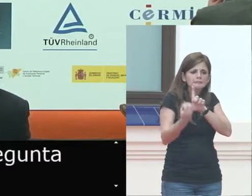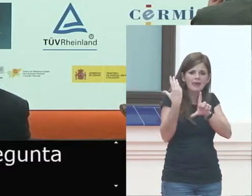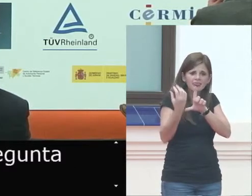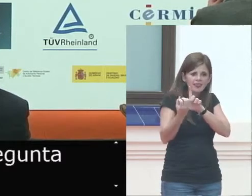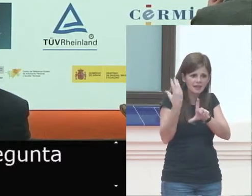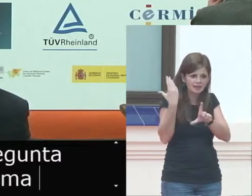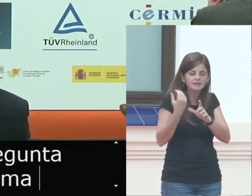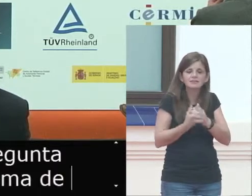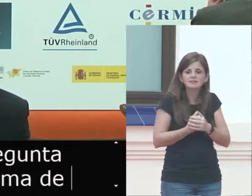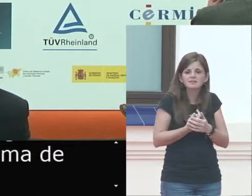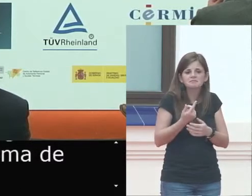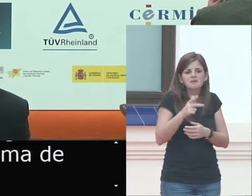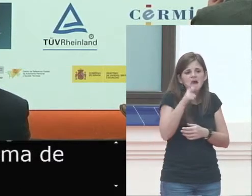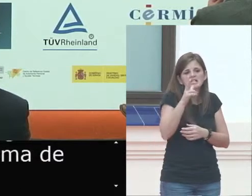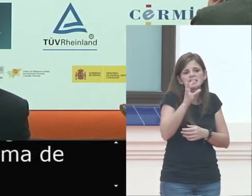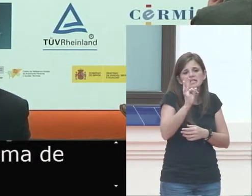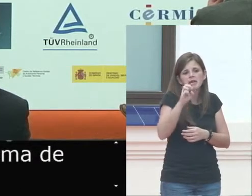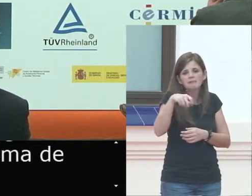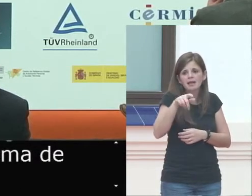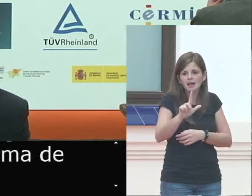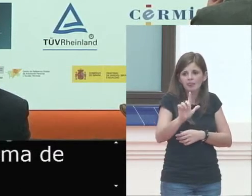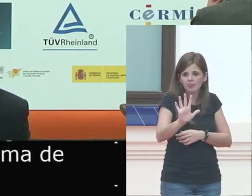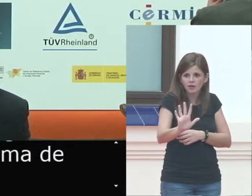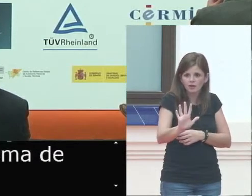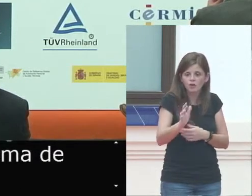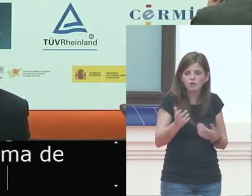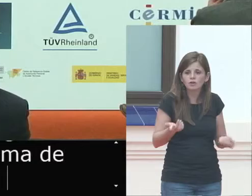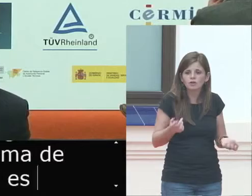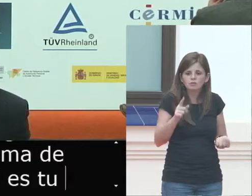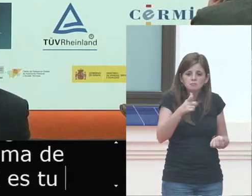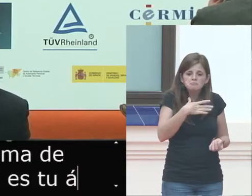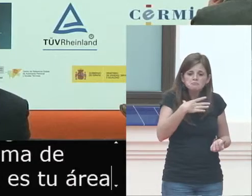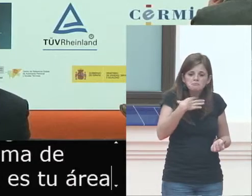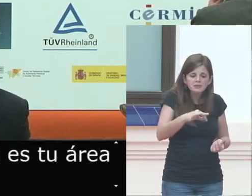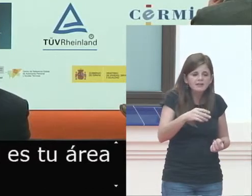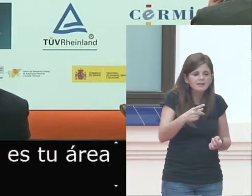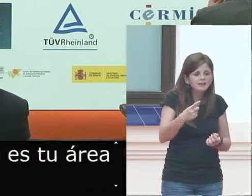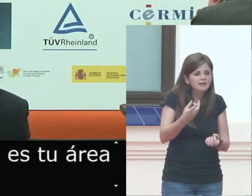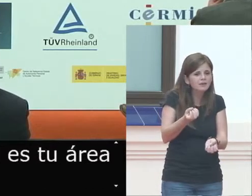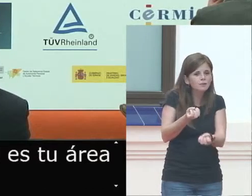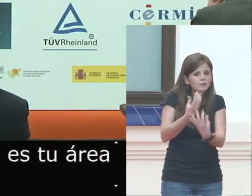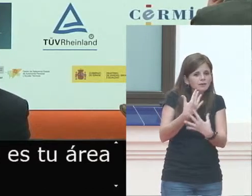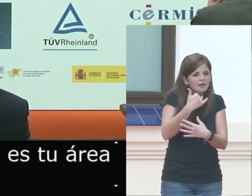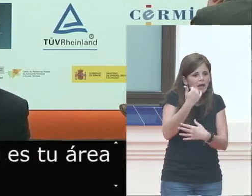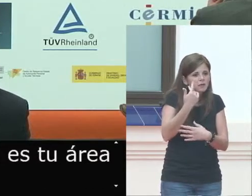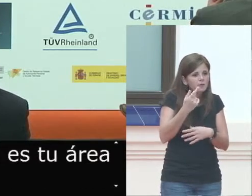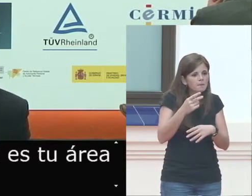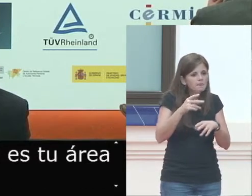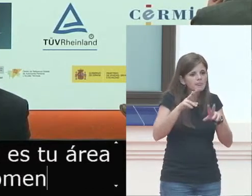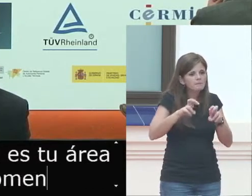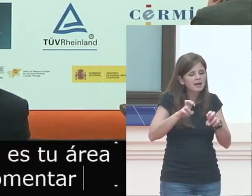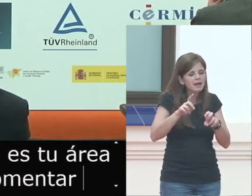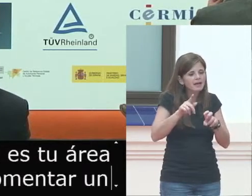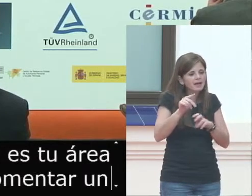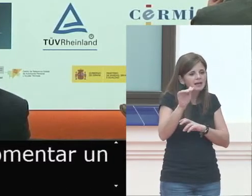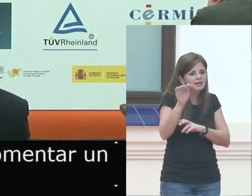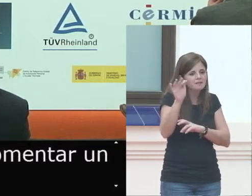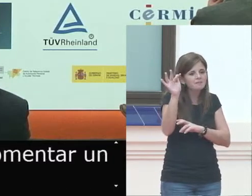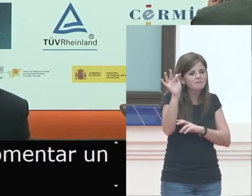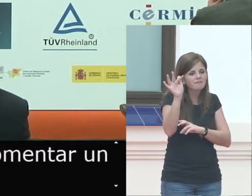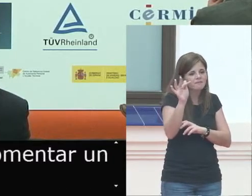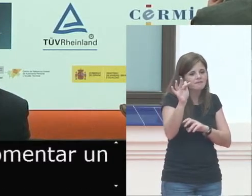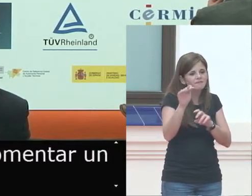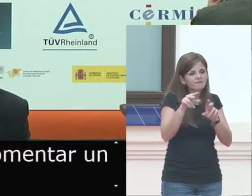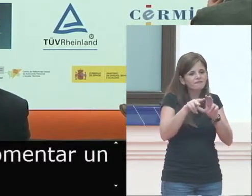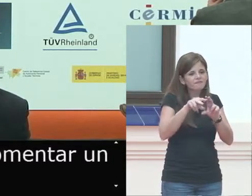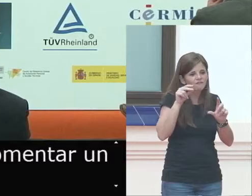HTML5. No sé si es tu área de especialización, pero si puedes comentar un poco tema de reproductores de vídeo accesibles o cómo está